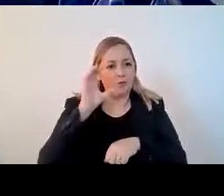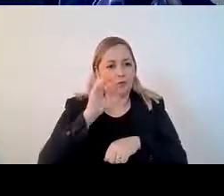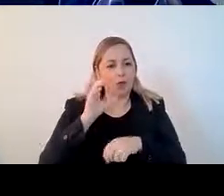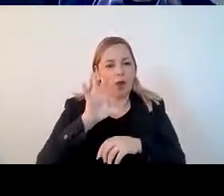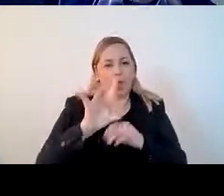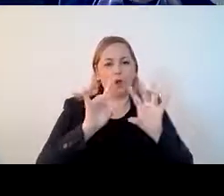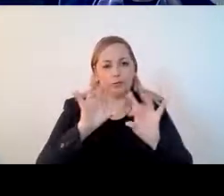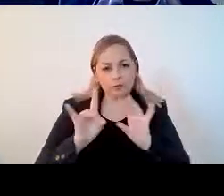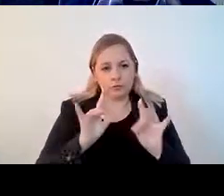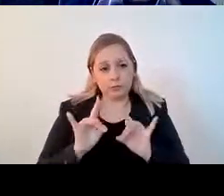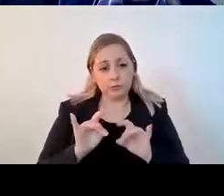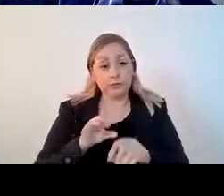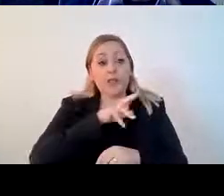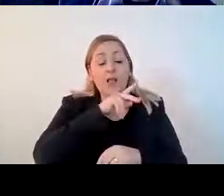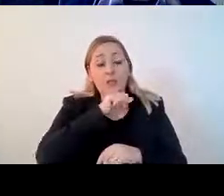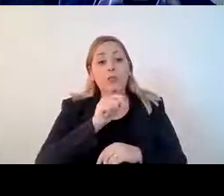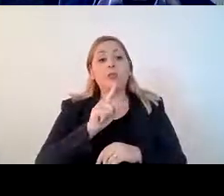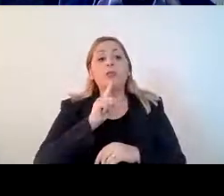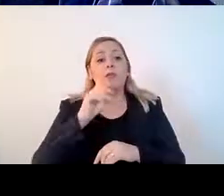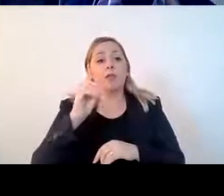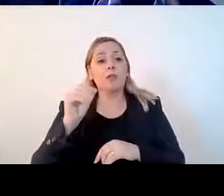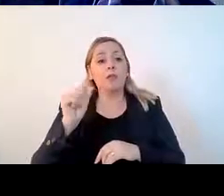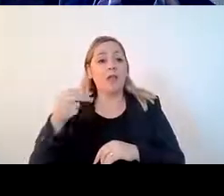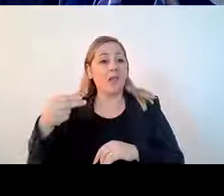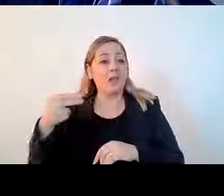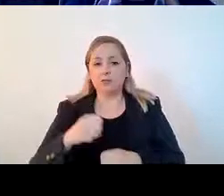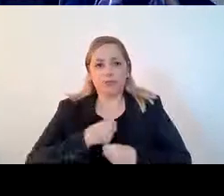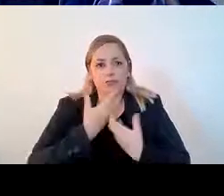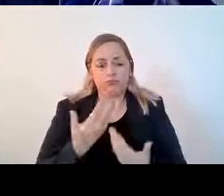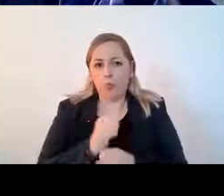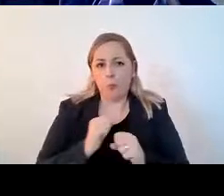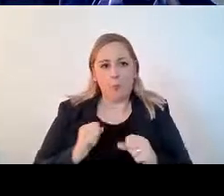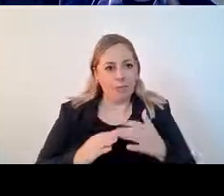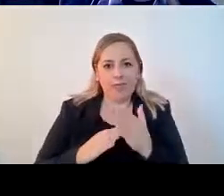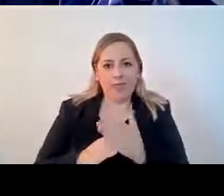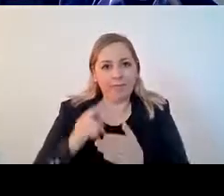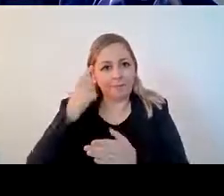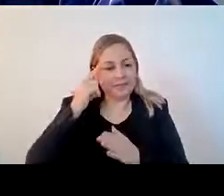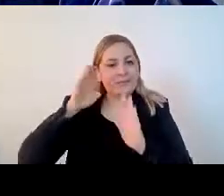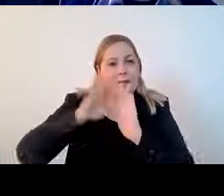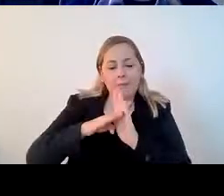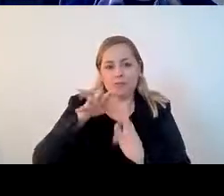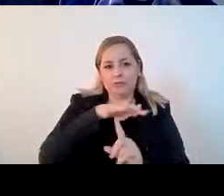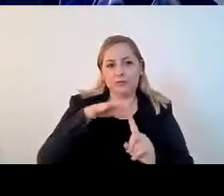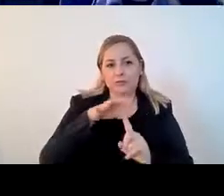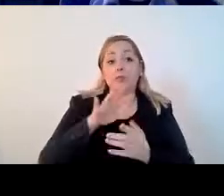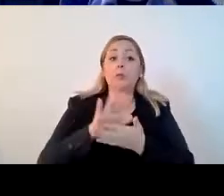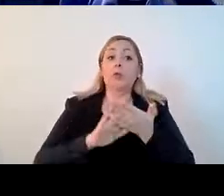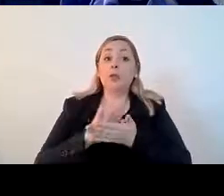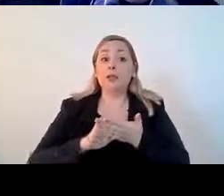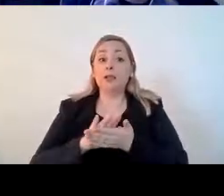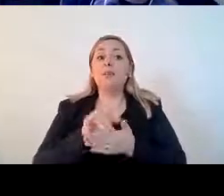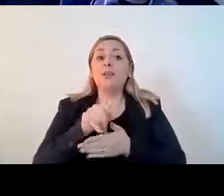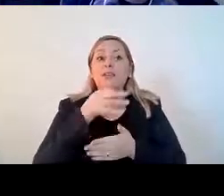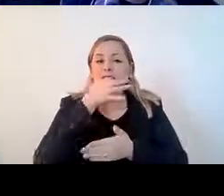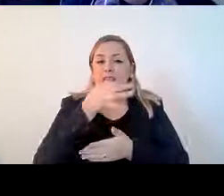Los adultos con TDAH son impulsivos, no pueden detenerse y piensan menos sobre las situaciones. Como un ejemplo, aquí